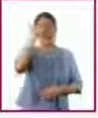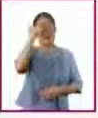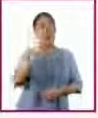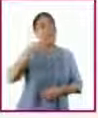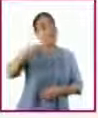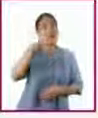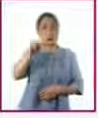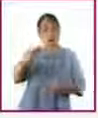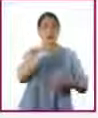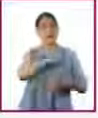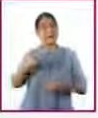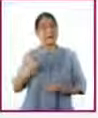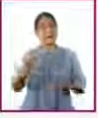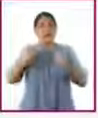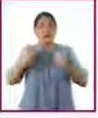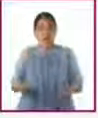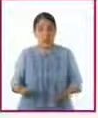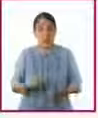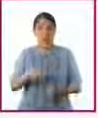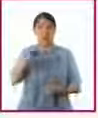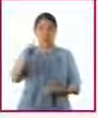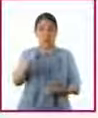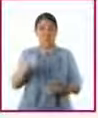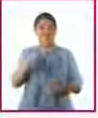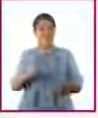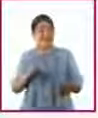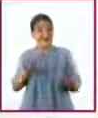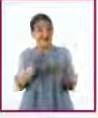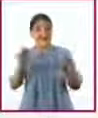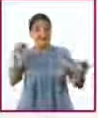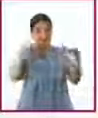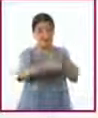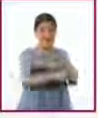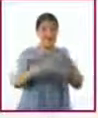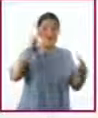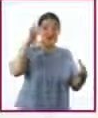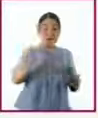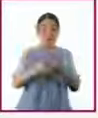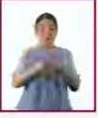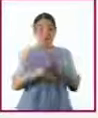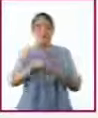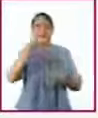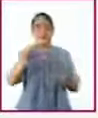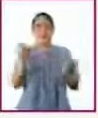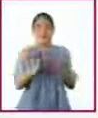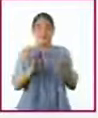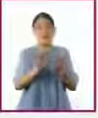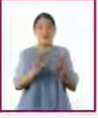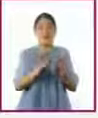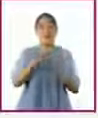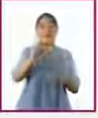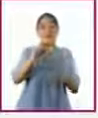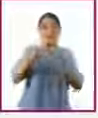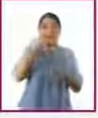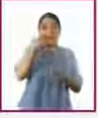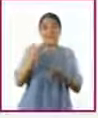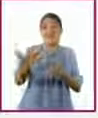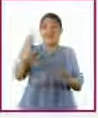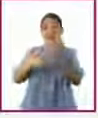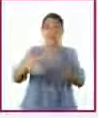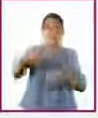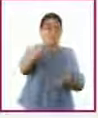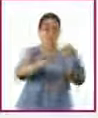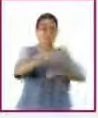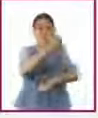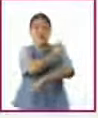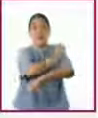que si mete usted en la cárcel a 6 y les exige un rescate global, los familiares van